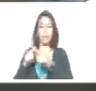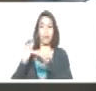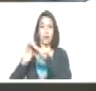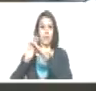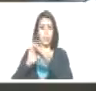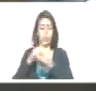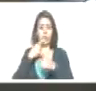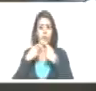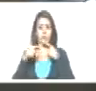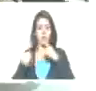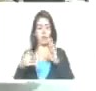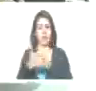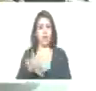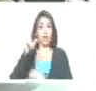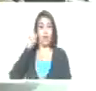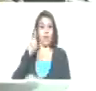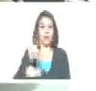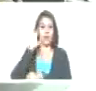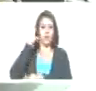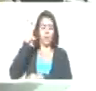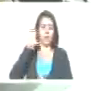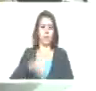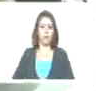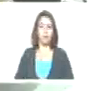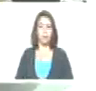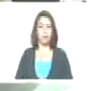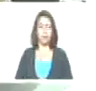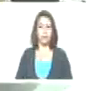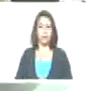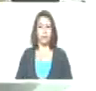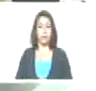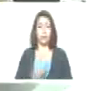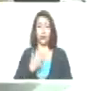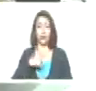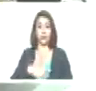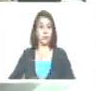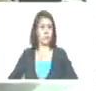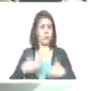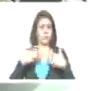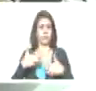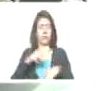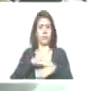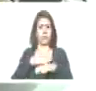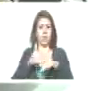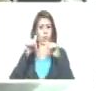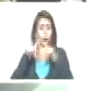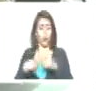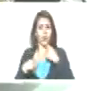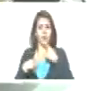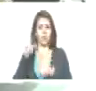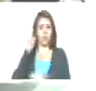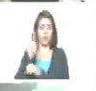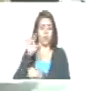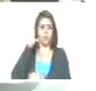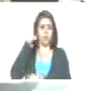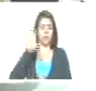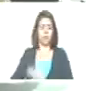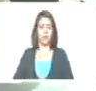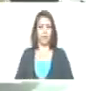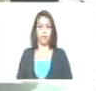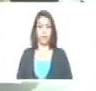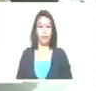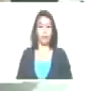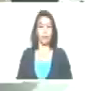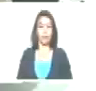como traición a la patria. Y nos llenamos de indignación, porque si hoy hablamos de traición a la patria,